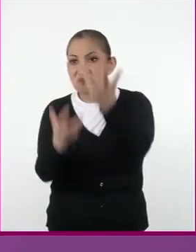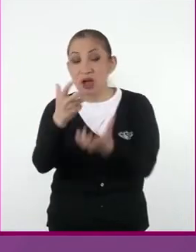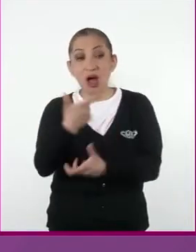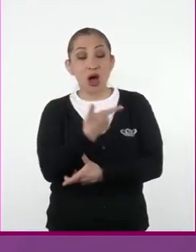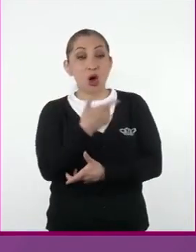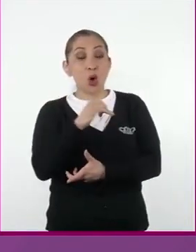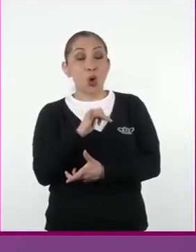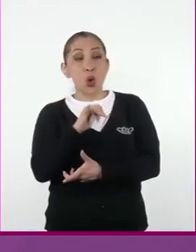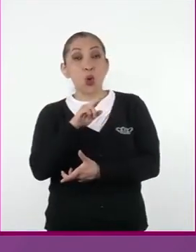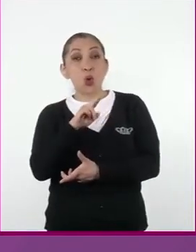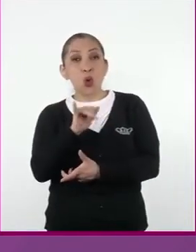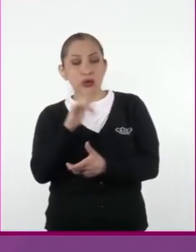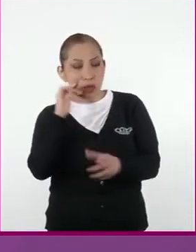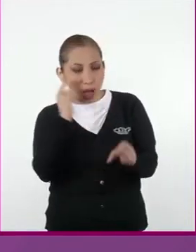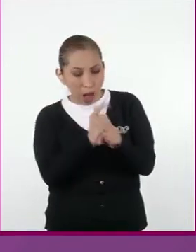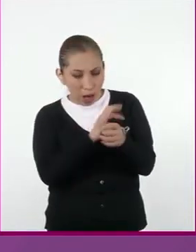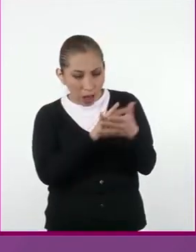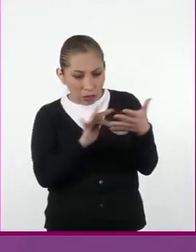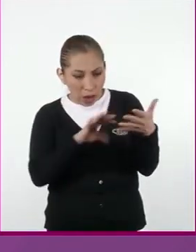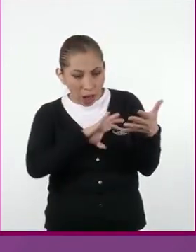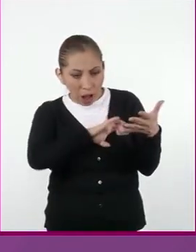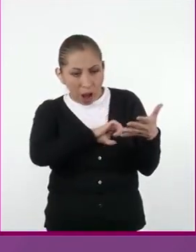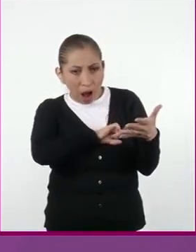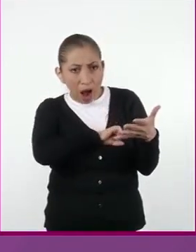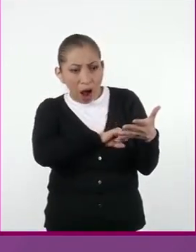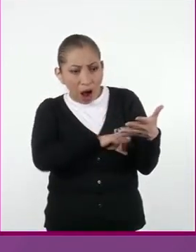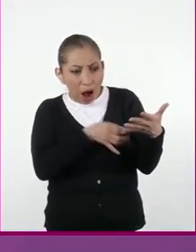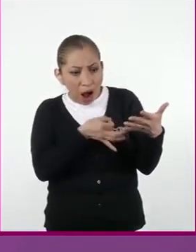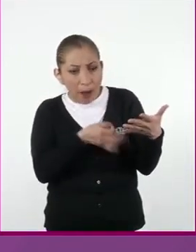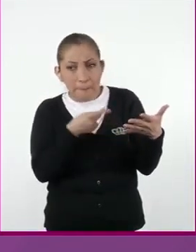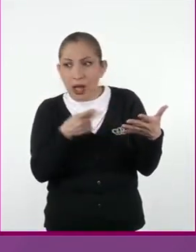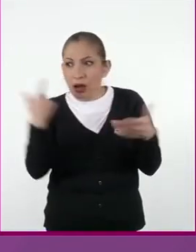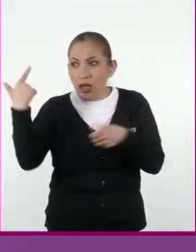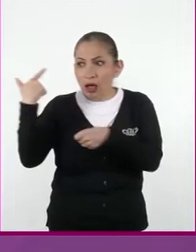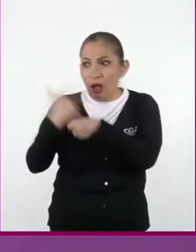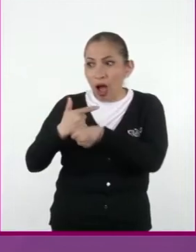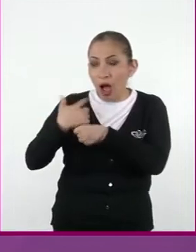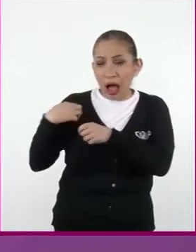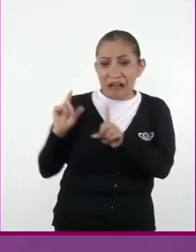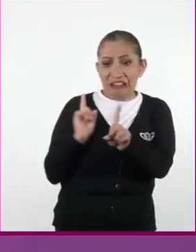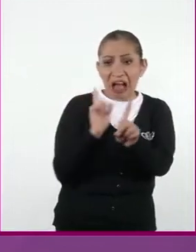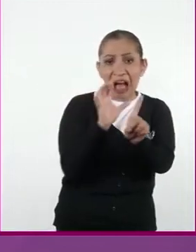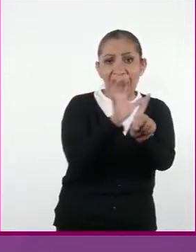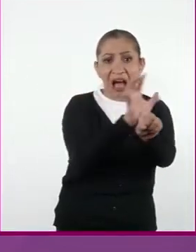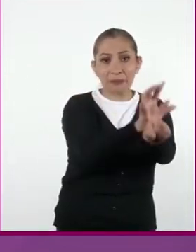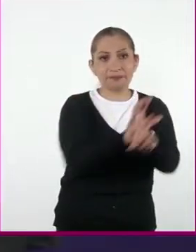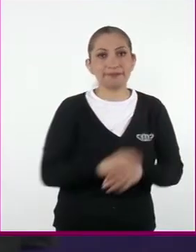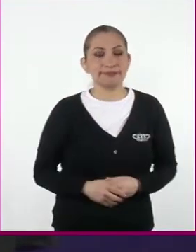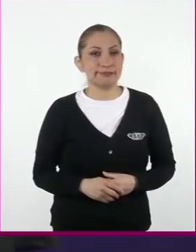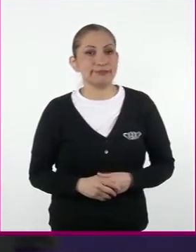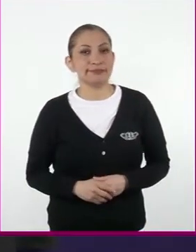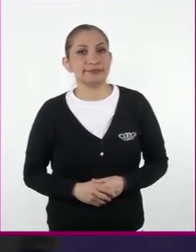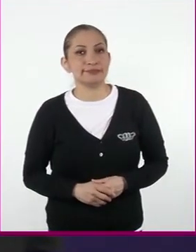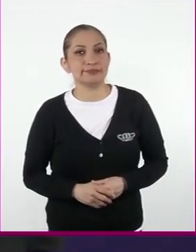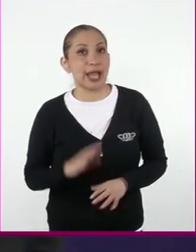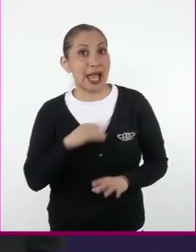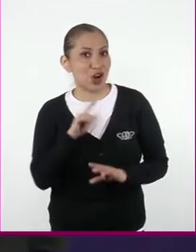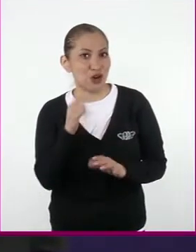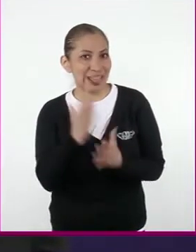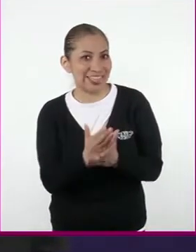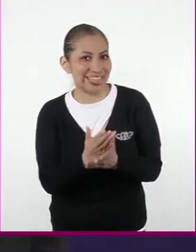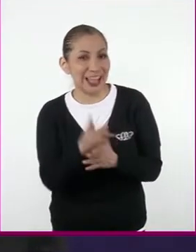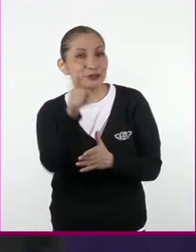Guy descubre la lectura, se apasiona de ella, pero lo descubren y lo persiguen. Y ya no les cuento